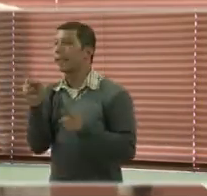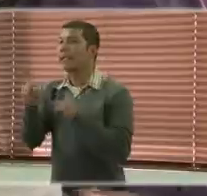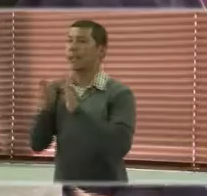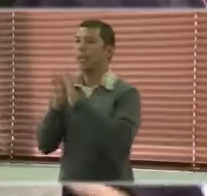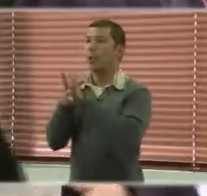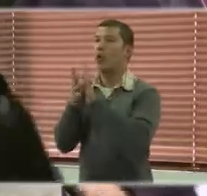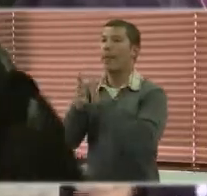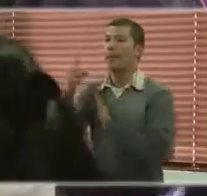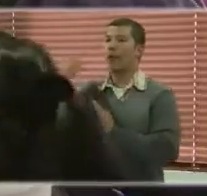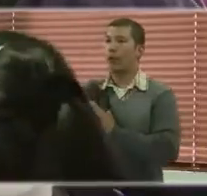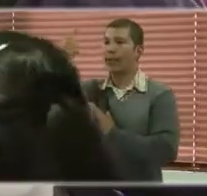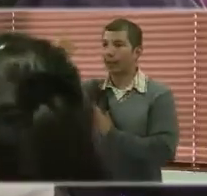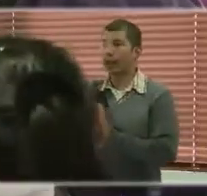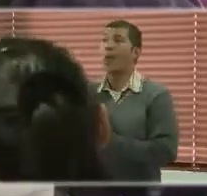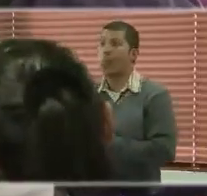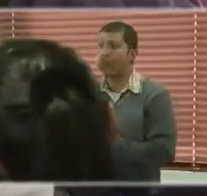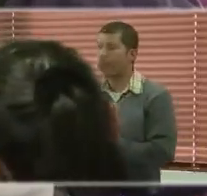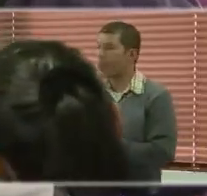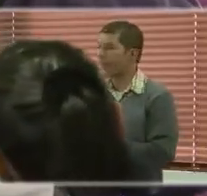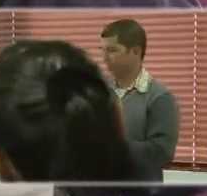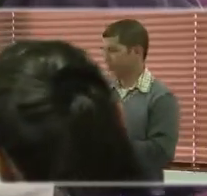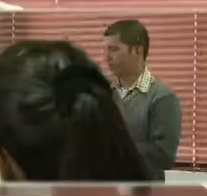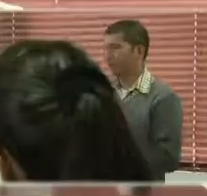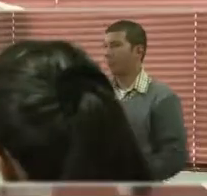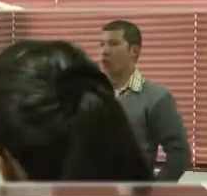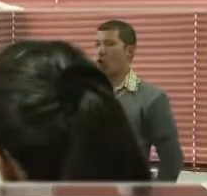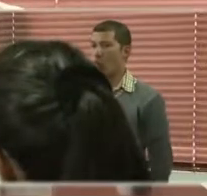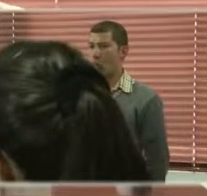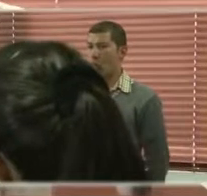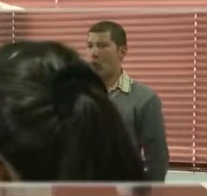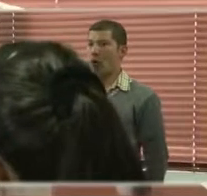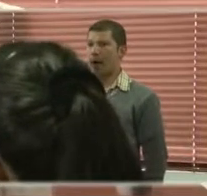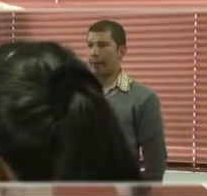están ohr